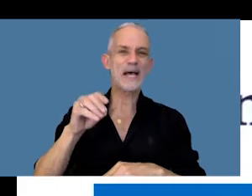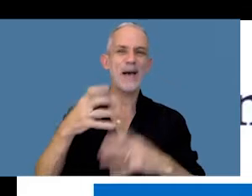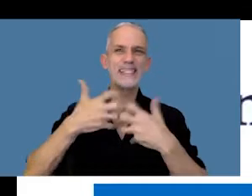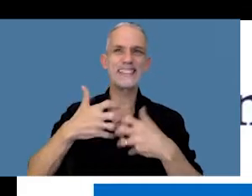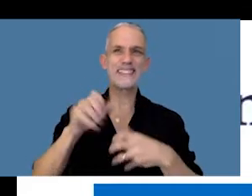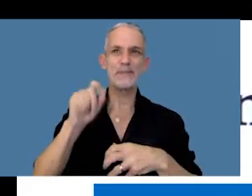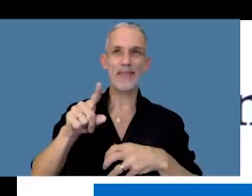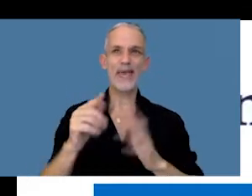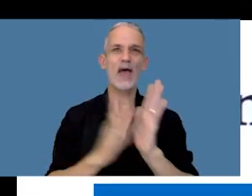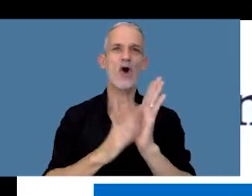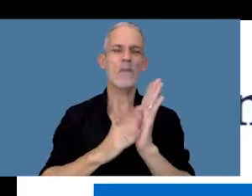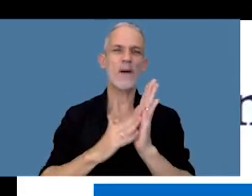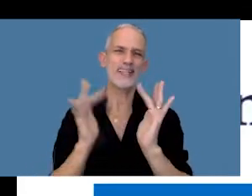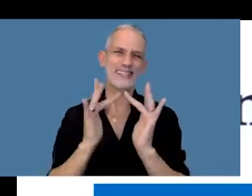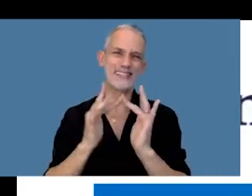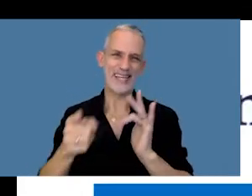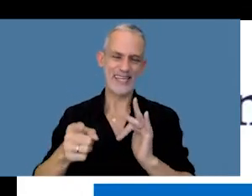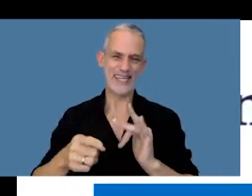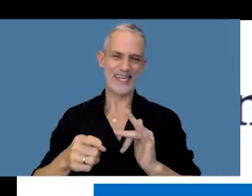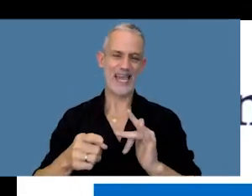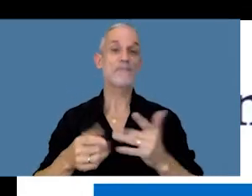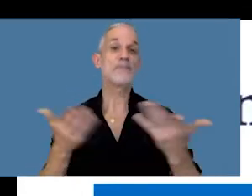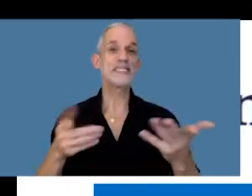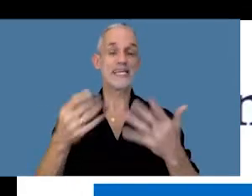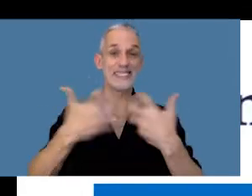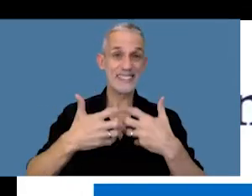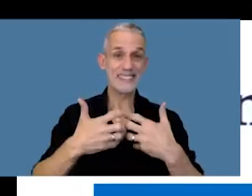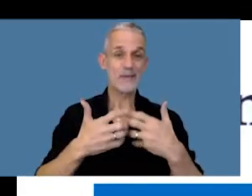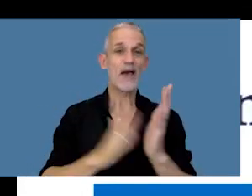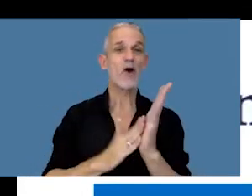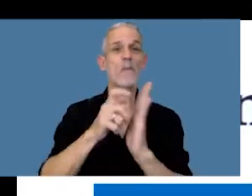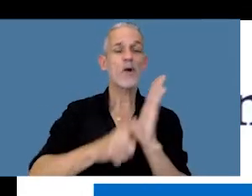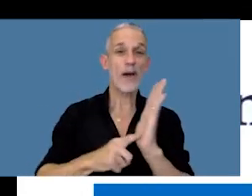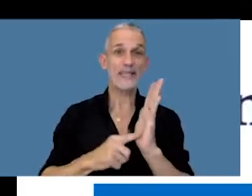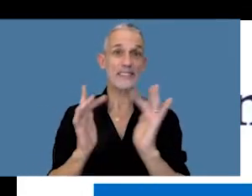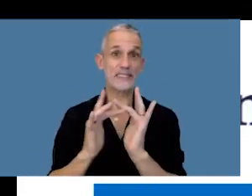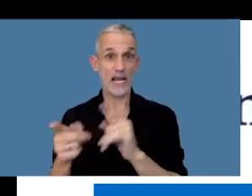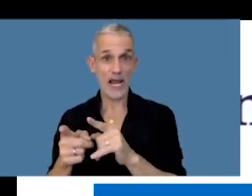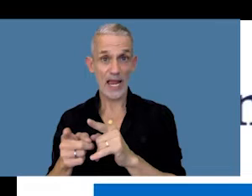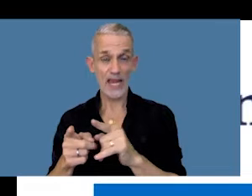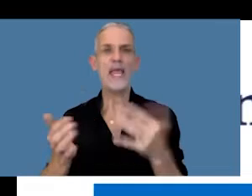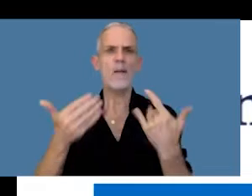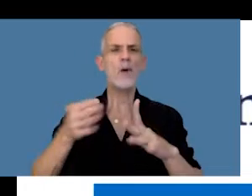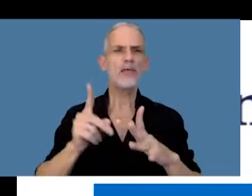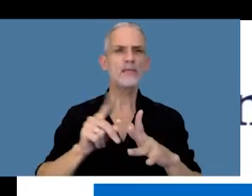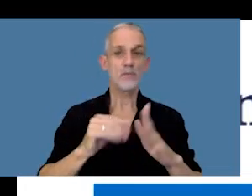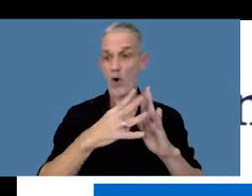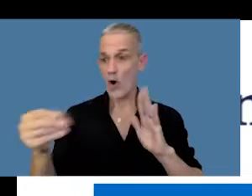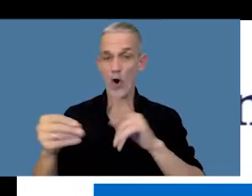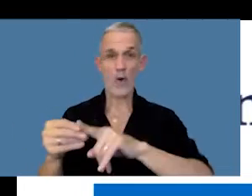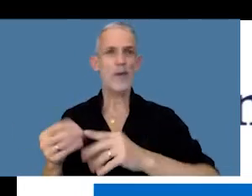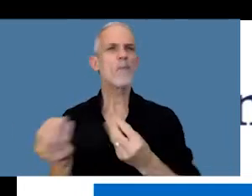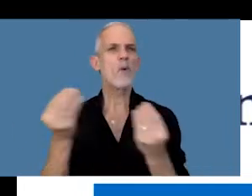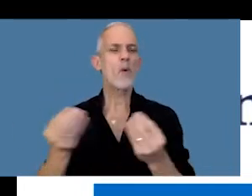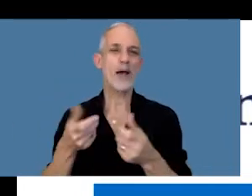de comprobantes en línea, ¿verdad? Ese sistema de comprobantes en línea hoy por hoy también puede ser reproducido a través